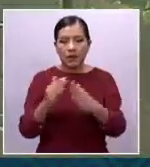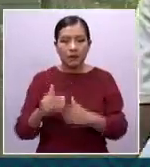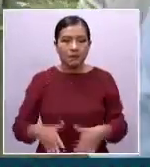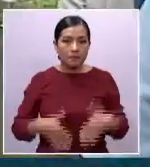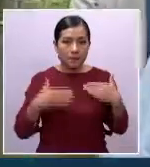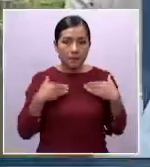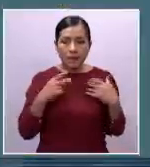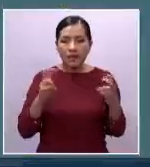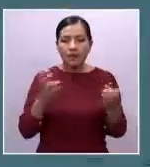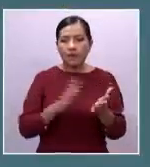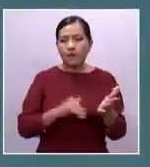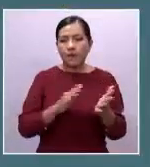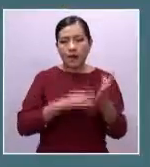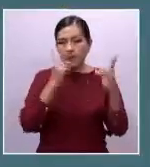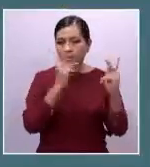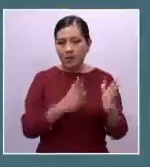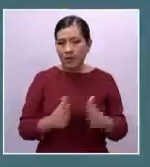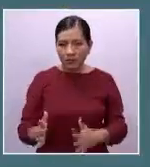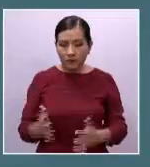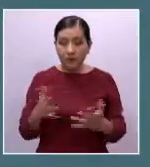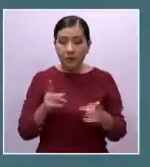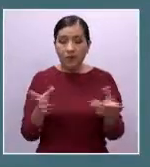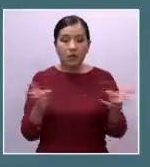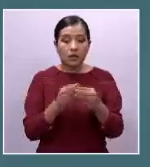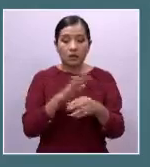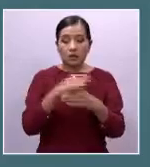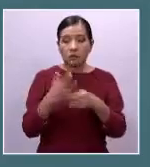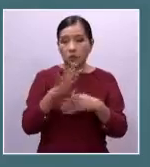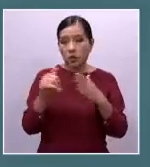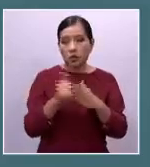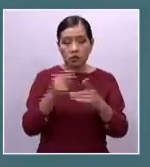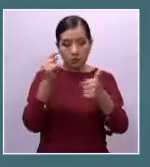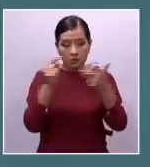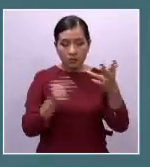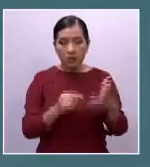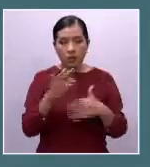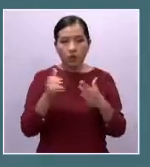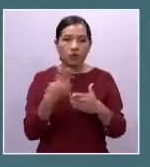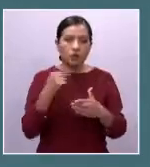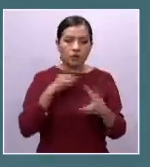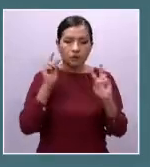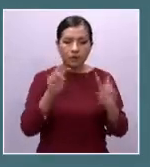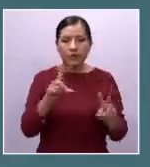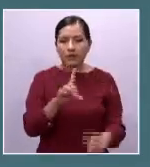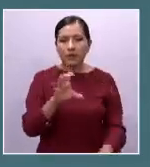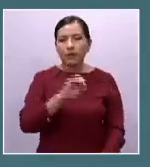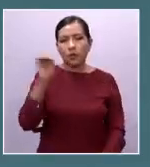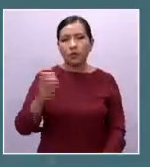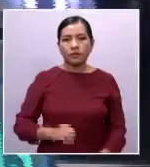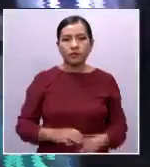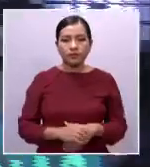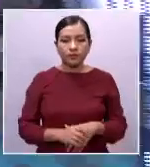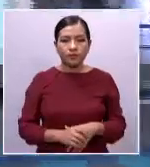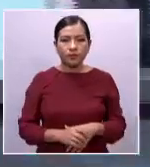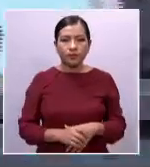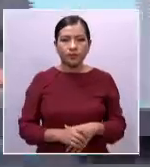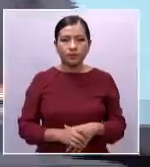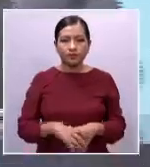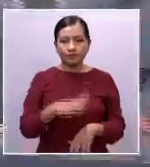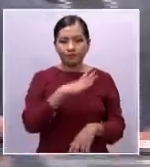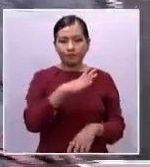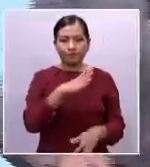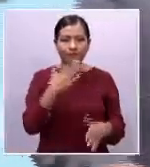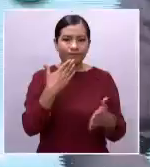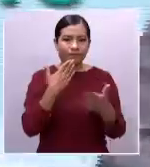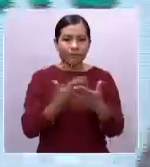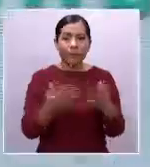forma planificada. Y en todo caso, si reúnen las condiciones, nosotros vamos a reponerla el 100%. Y bueno,